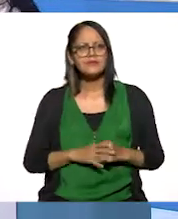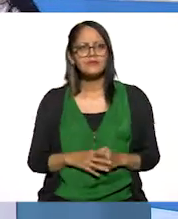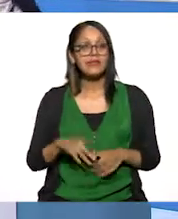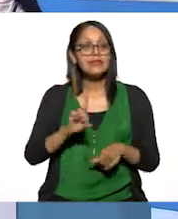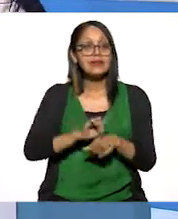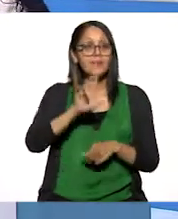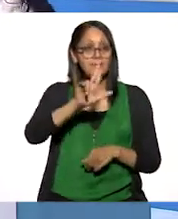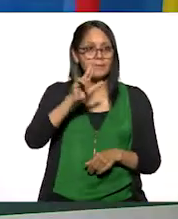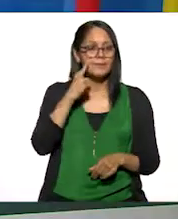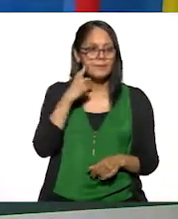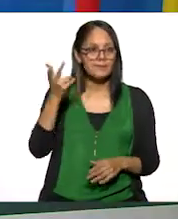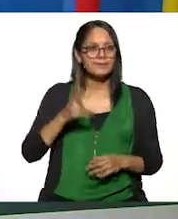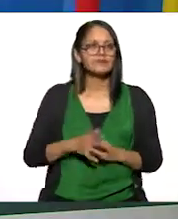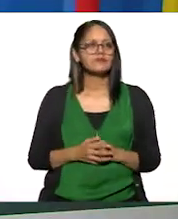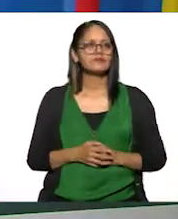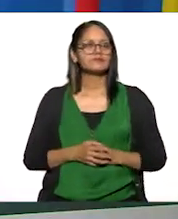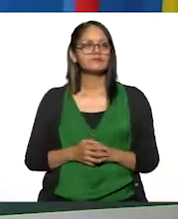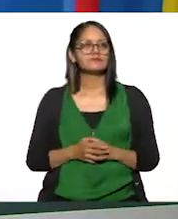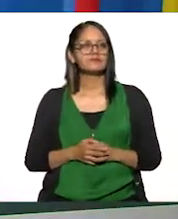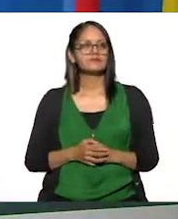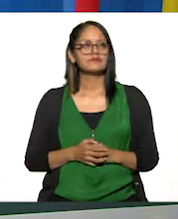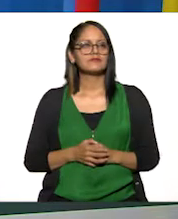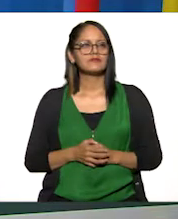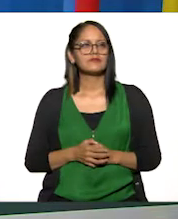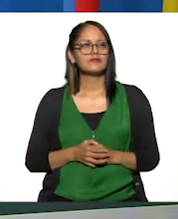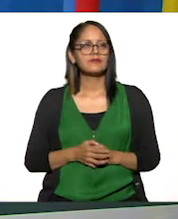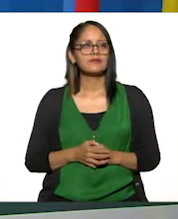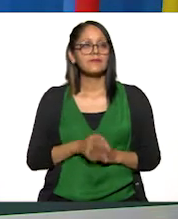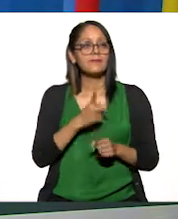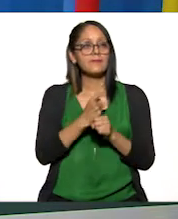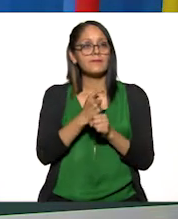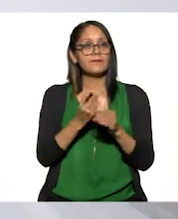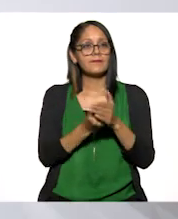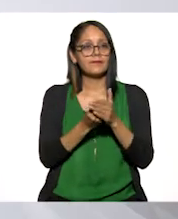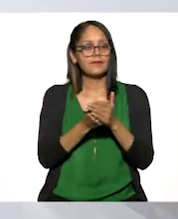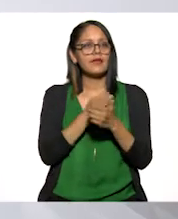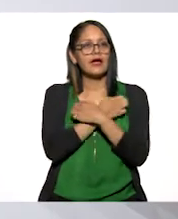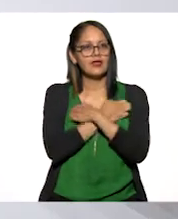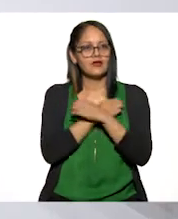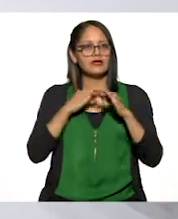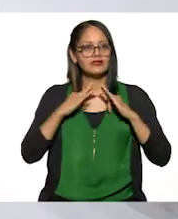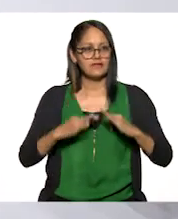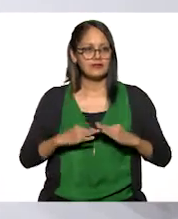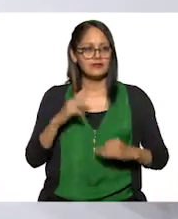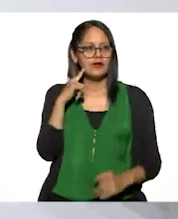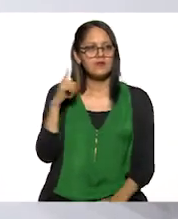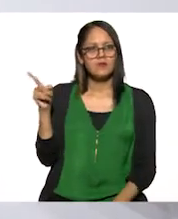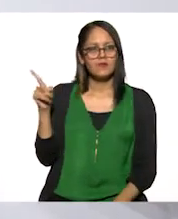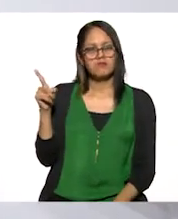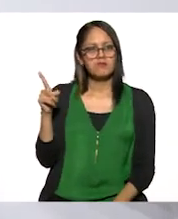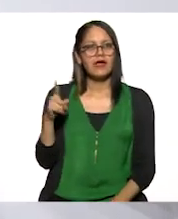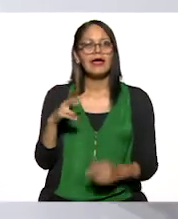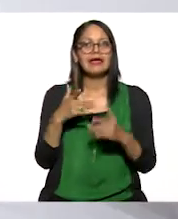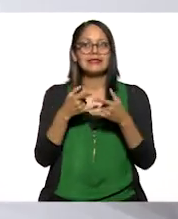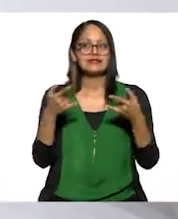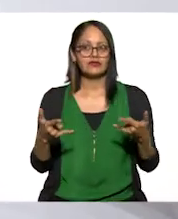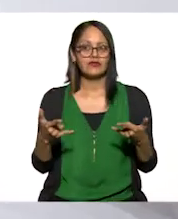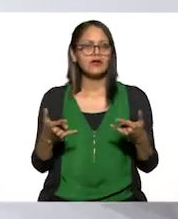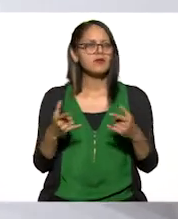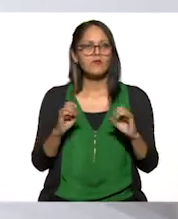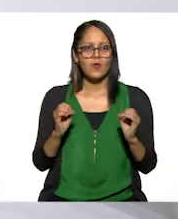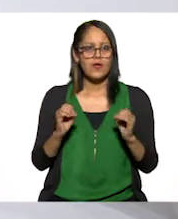día martes. Vamos a ver el día martes. A ver, martes. A ver, nuestra primera clase es educación física. No tiene nada que ver. Historia.